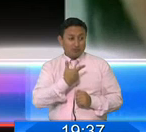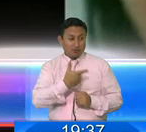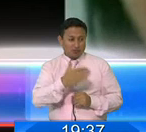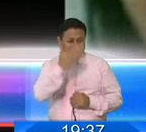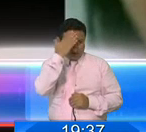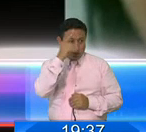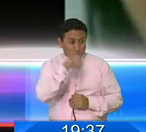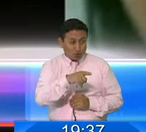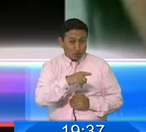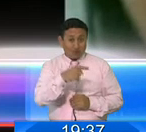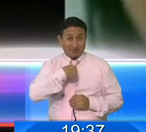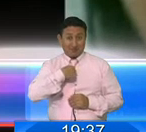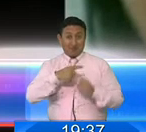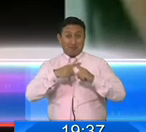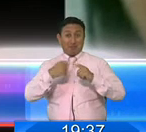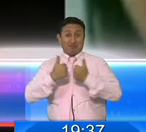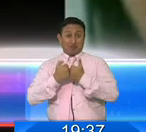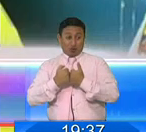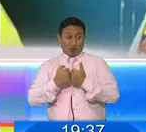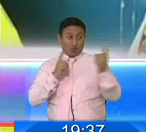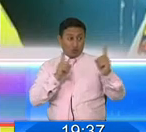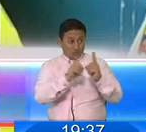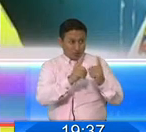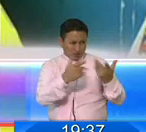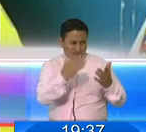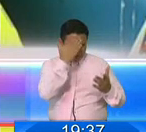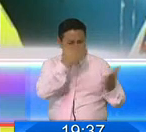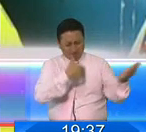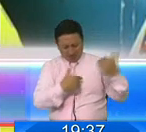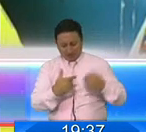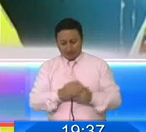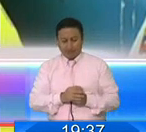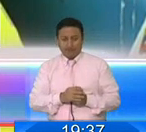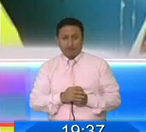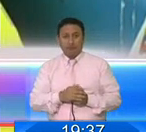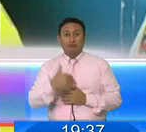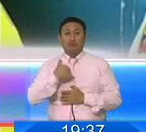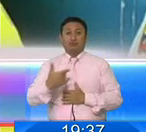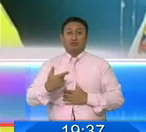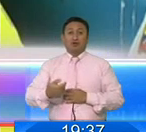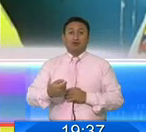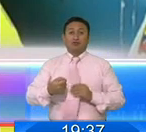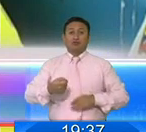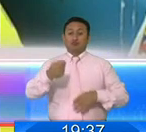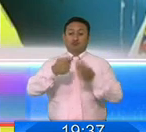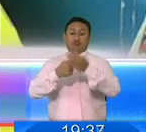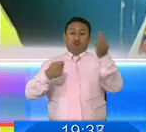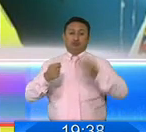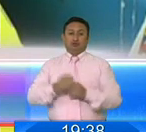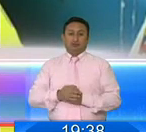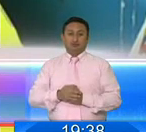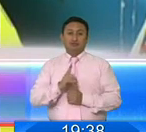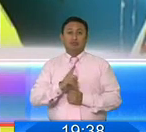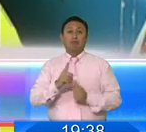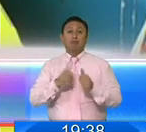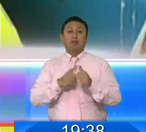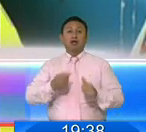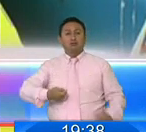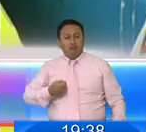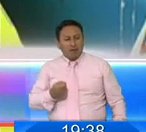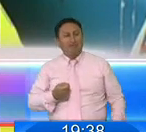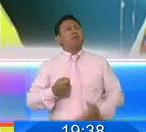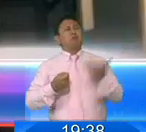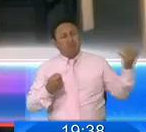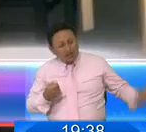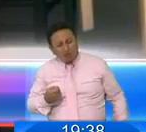que estaba saliendo con su ex enamorado con un arma blanca procede a empezar a reclamar a